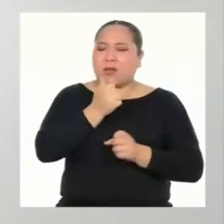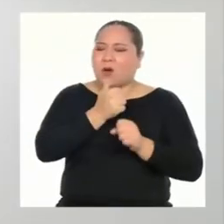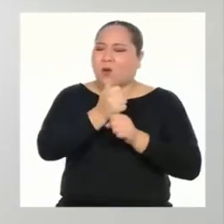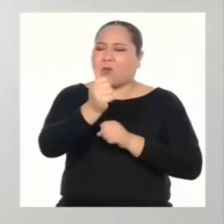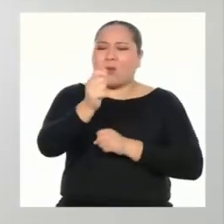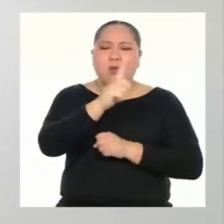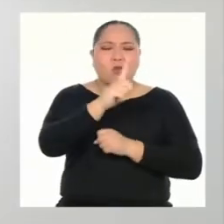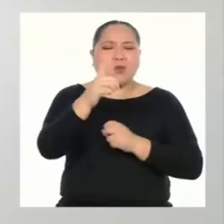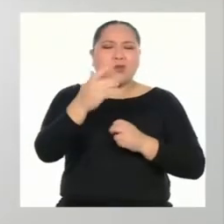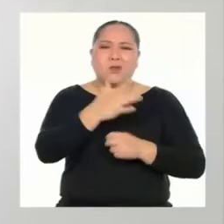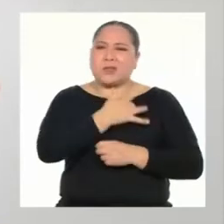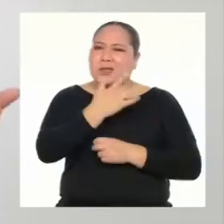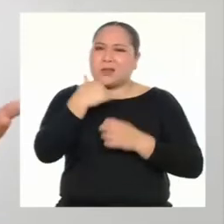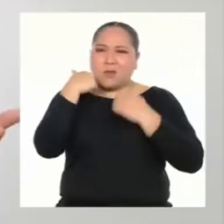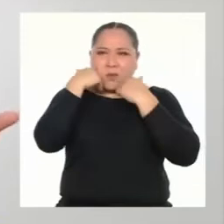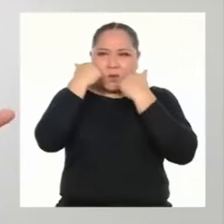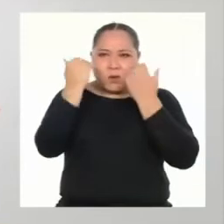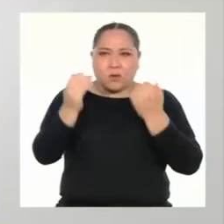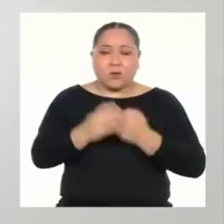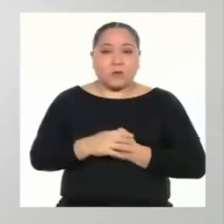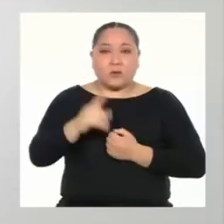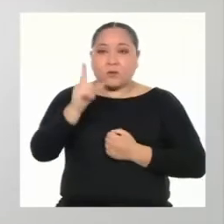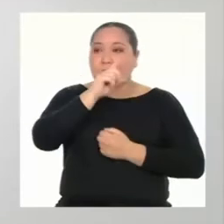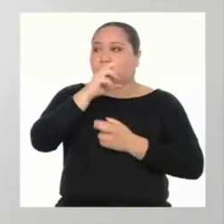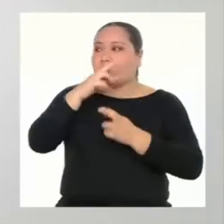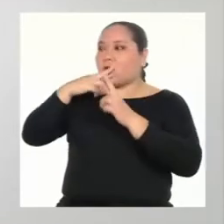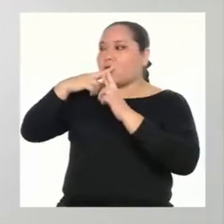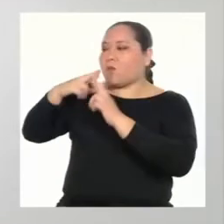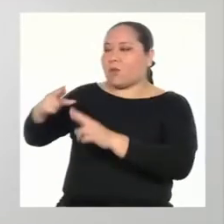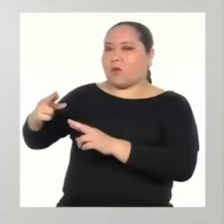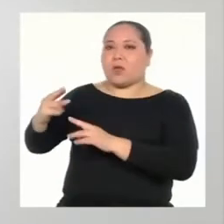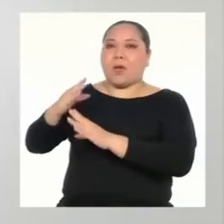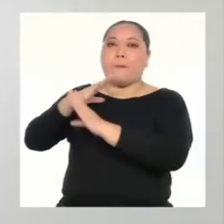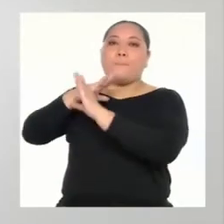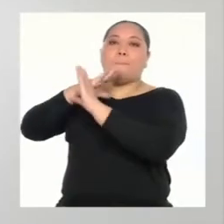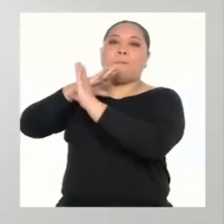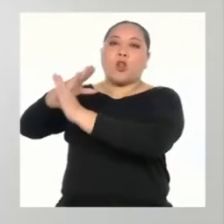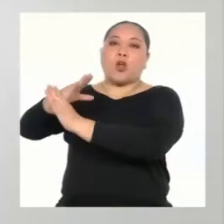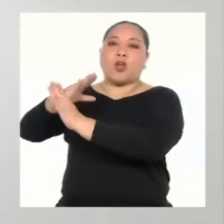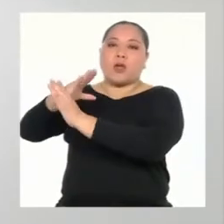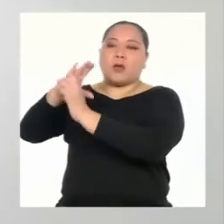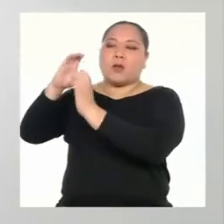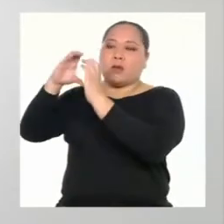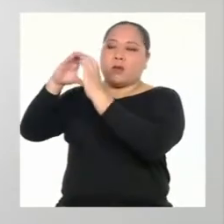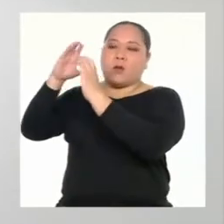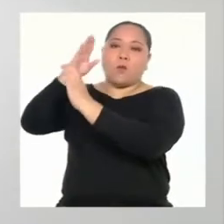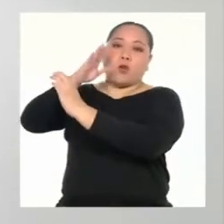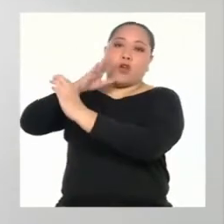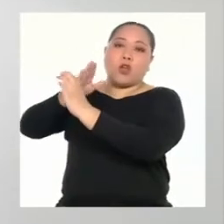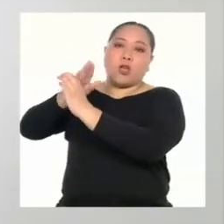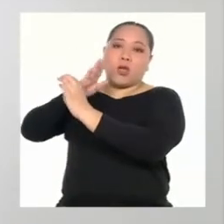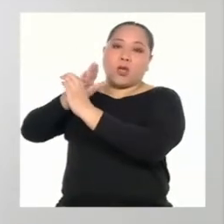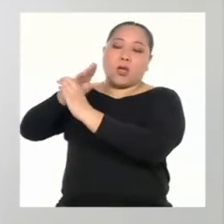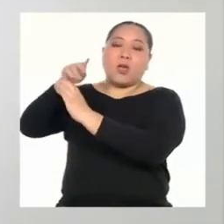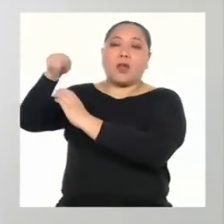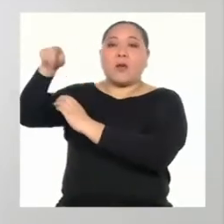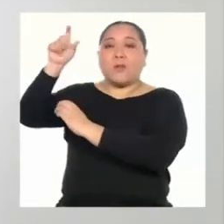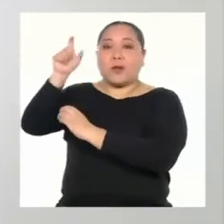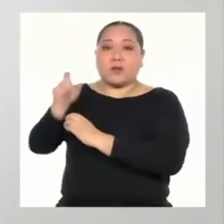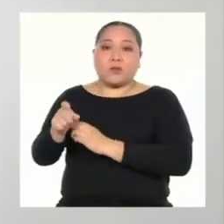culpa o vergüenza. No responder y bloquear a la persona agresora